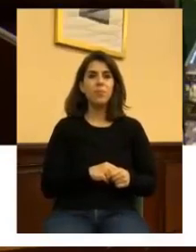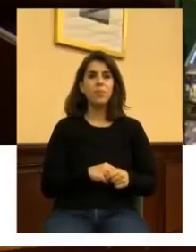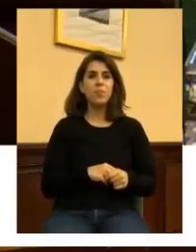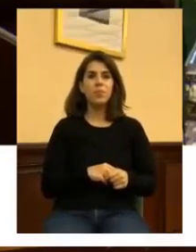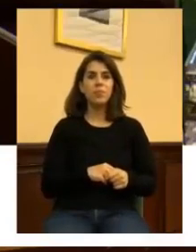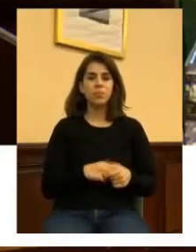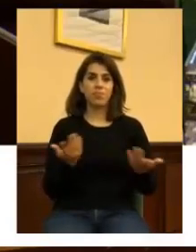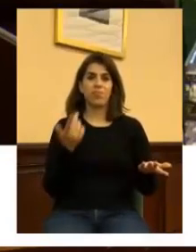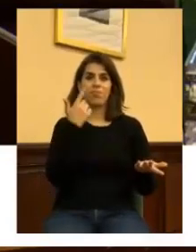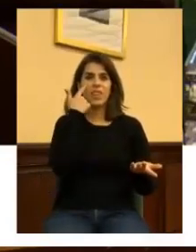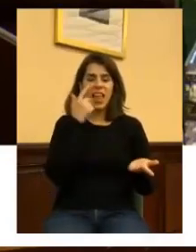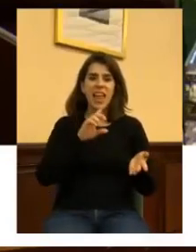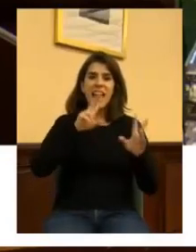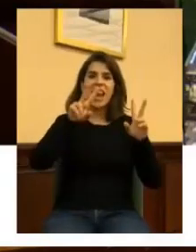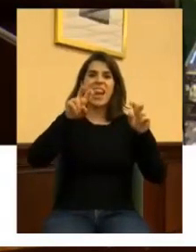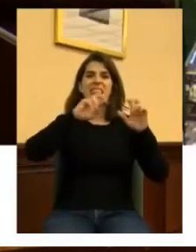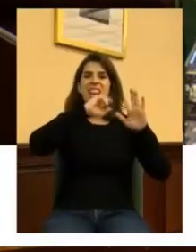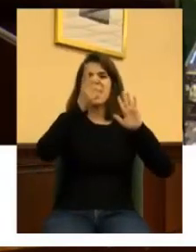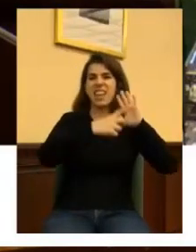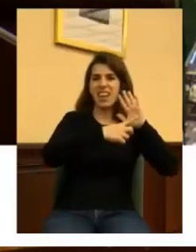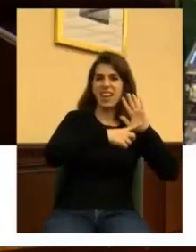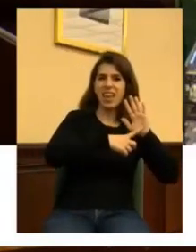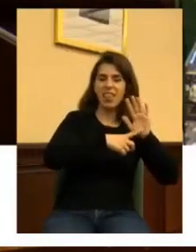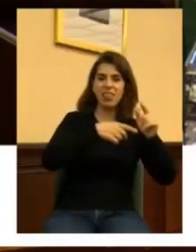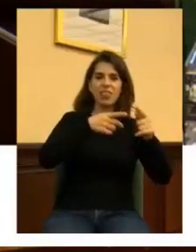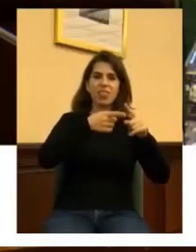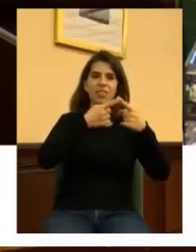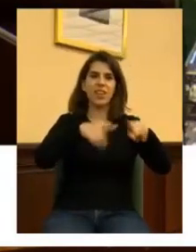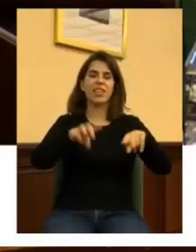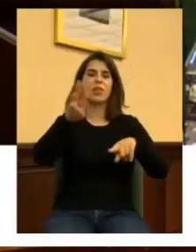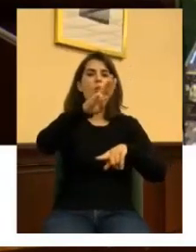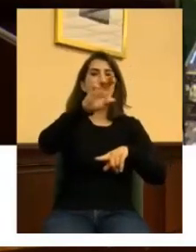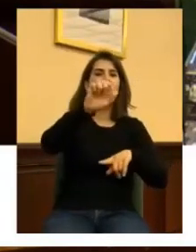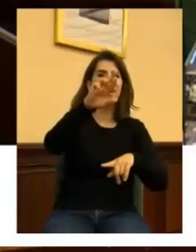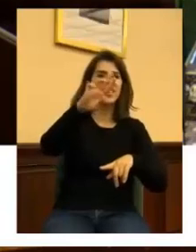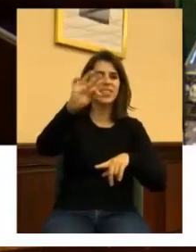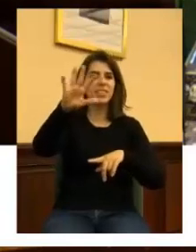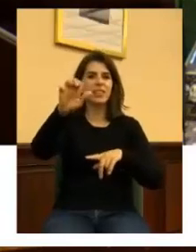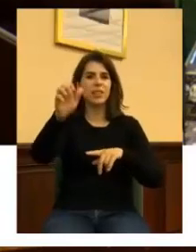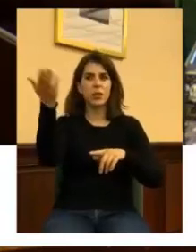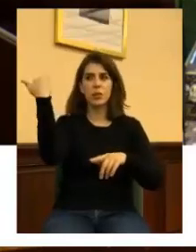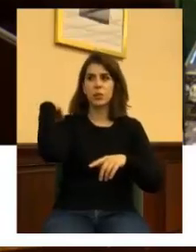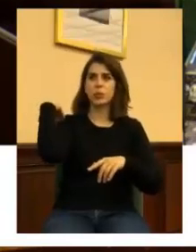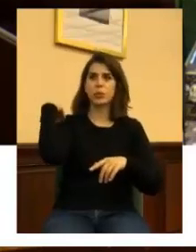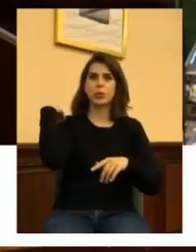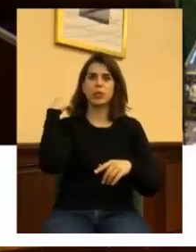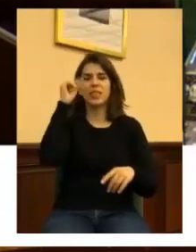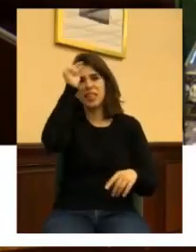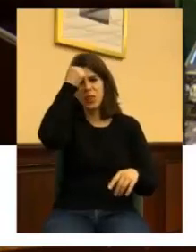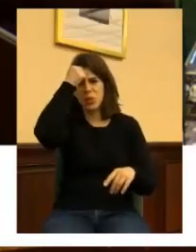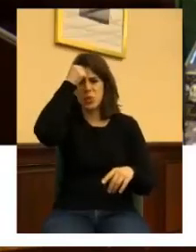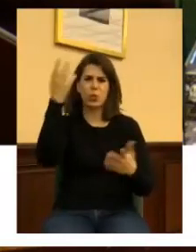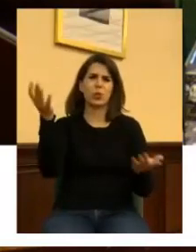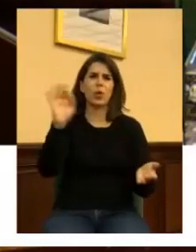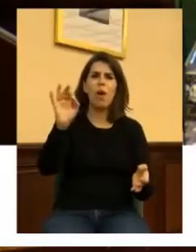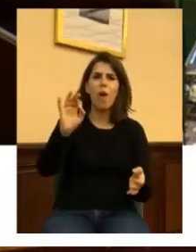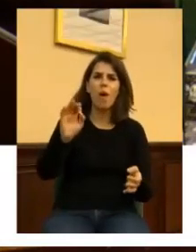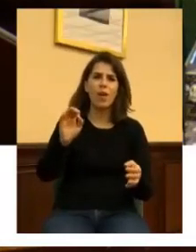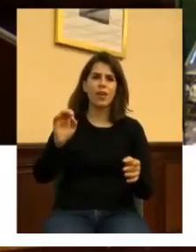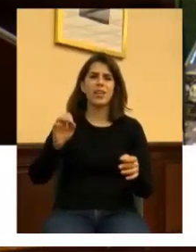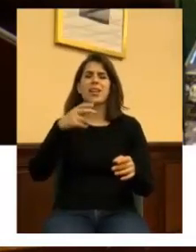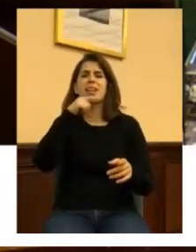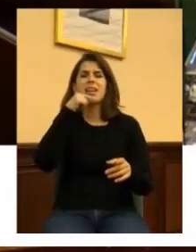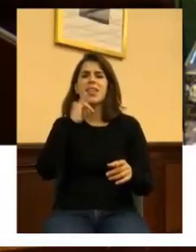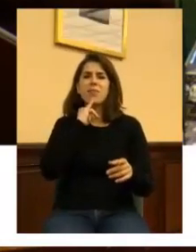amparo legislativo, que no era la ley WER, sino leyes anteriores, pues no nos expresamos en urdu ni en arameo, precisamente, sino